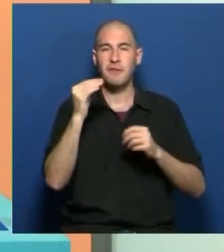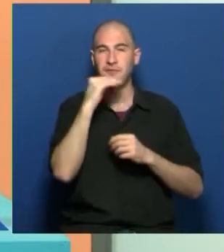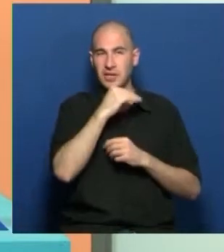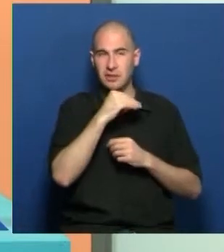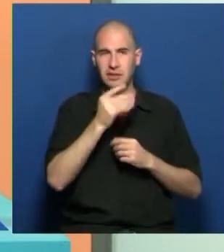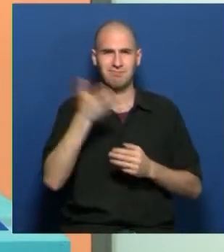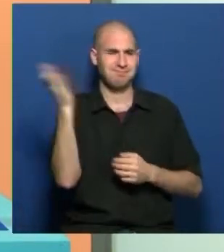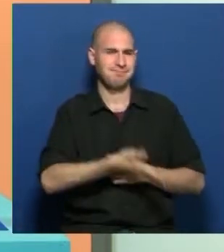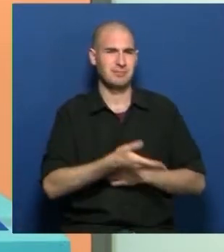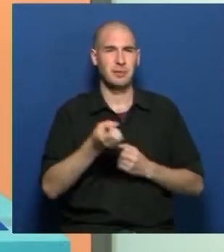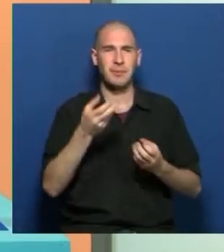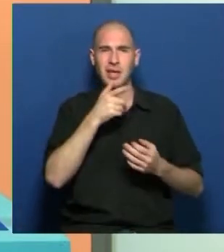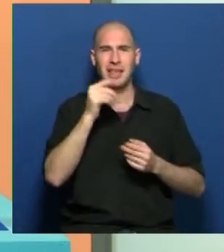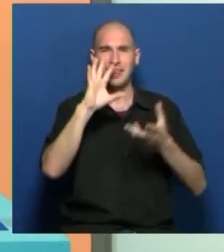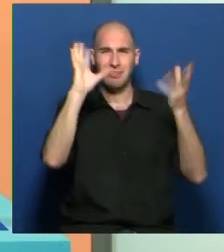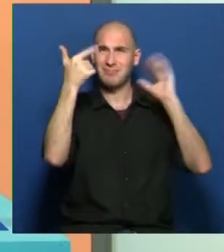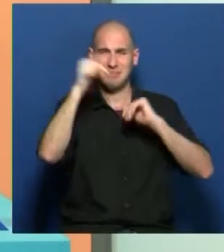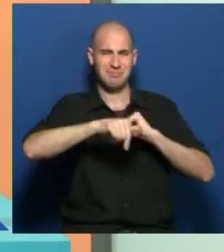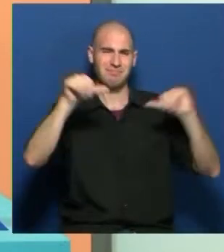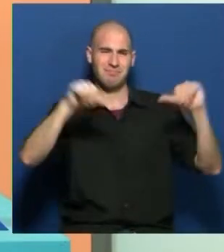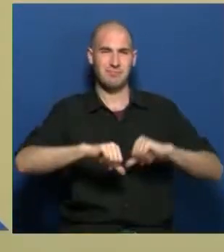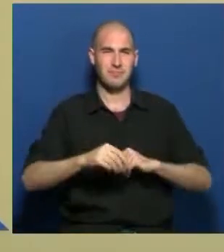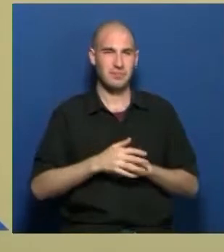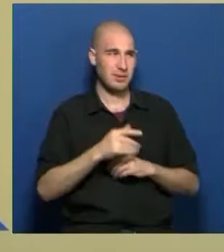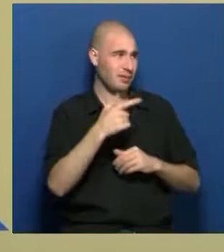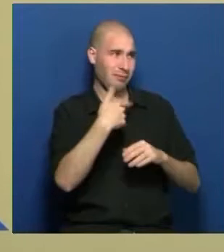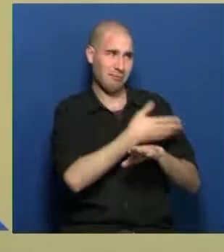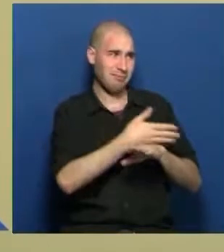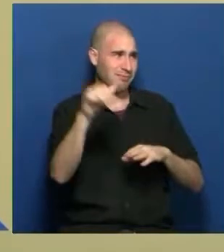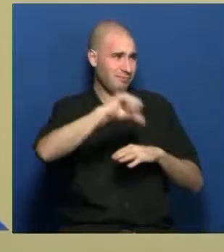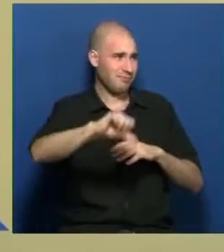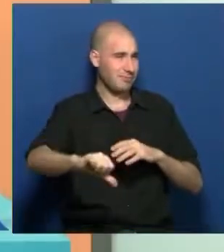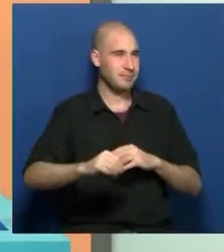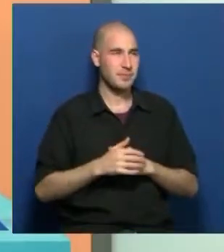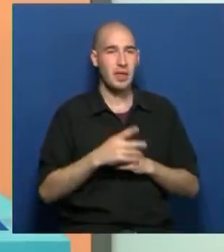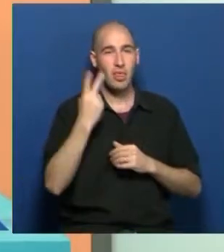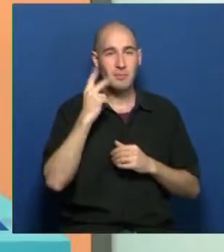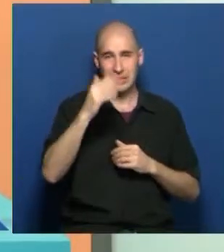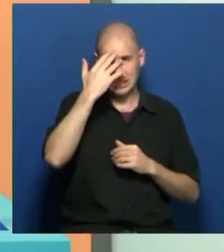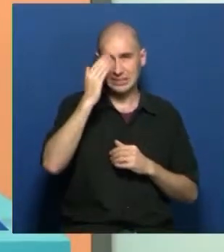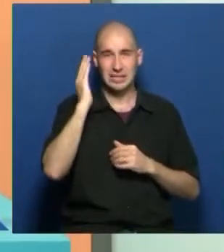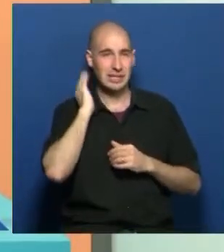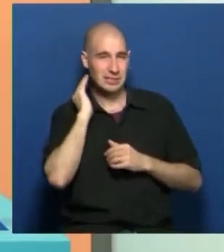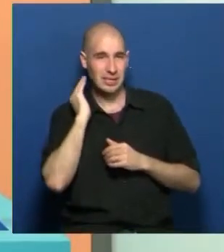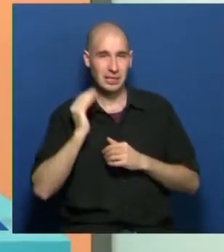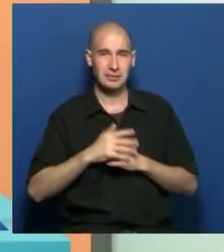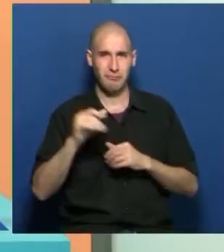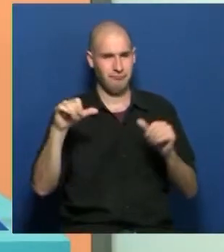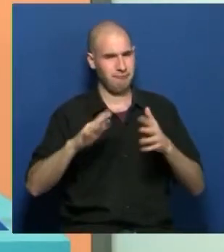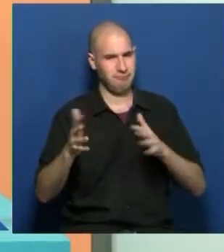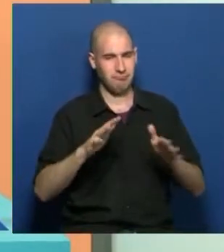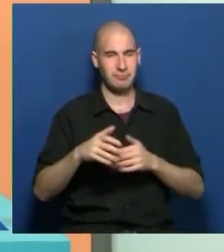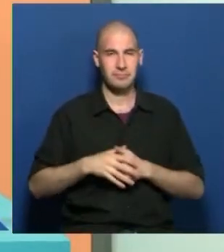muy castigado por los efectos climáticos. Sí, ¿no? Sí, venimos un arrastre del 2015. Sí. 2015, 2016 no ha venido muy